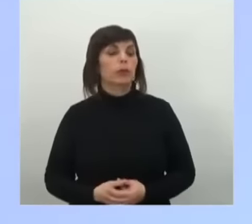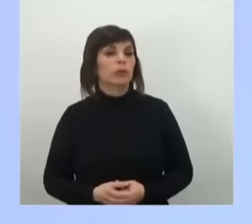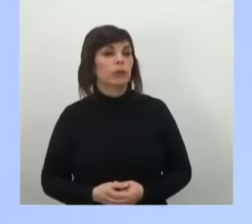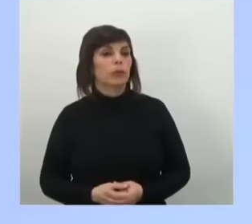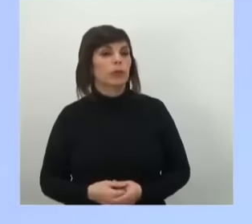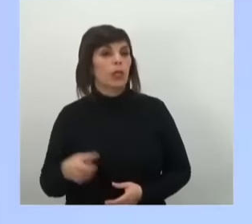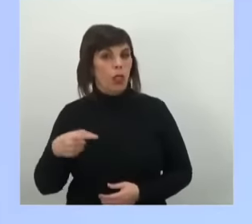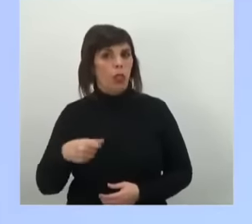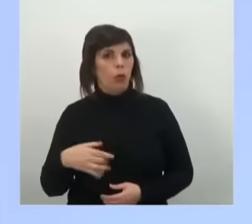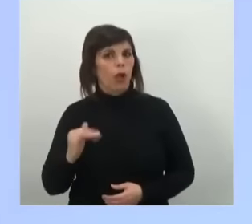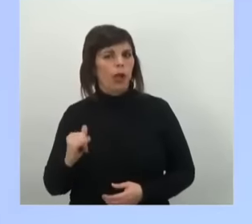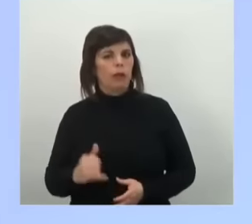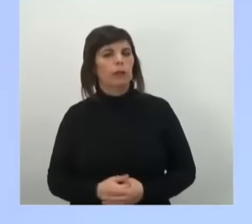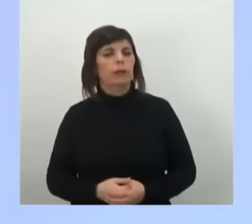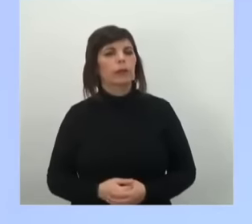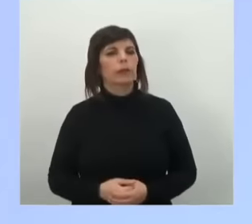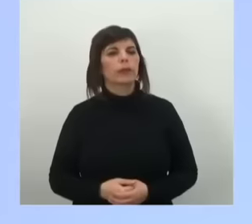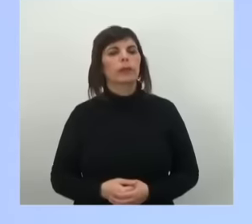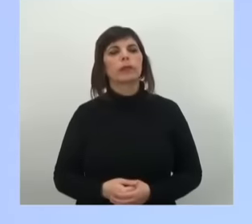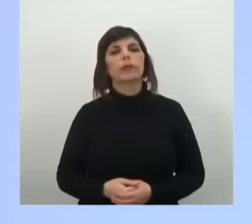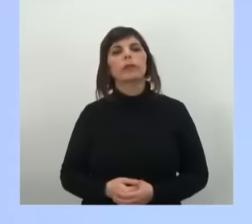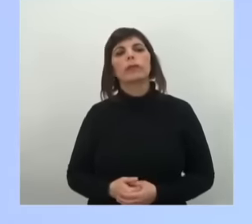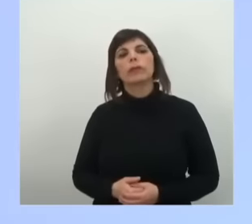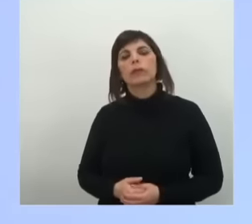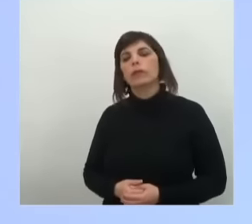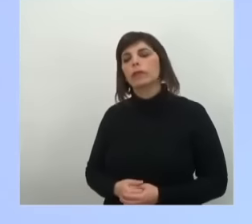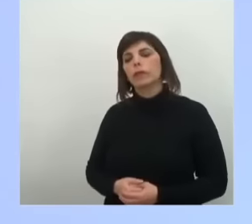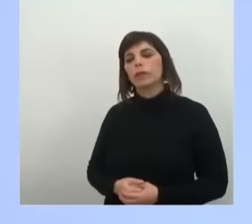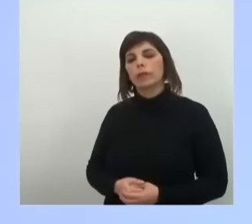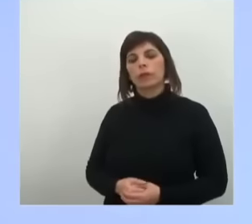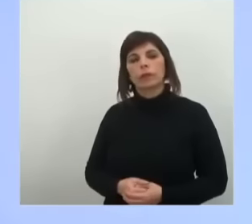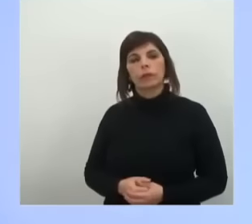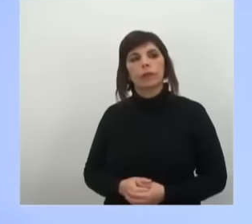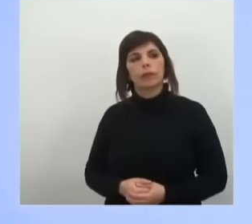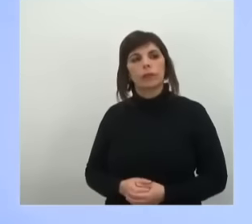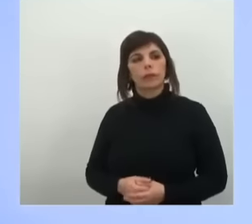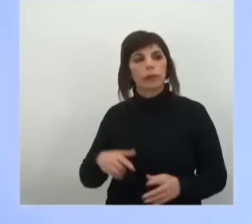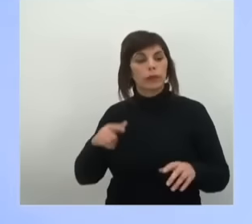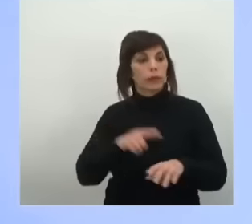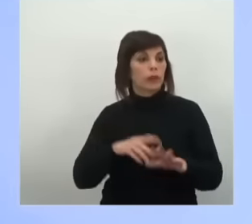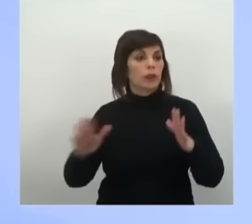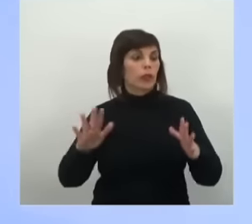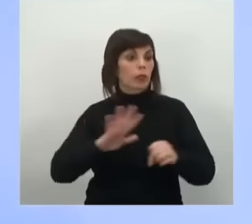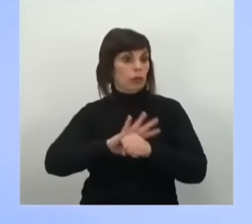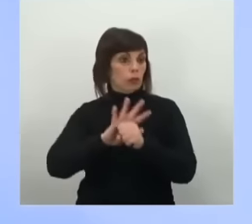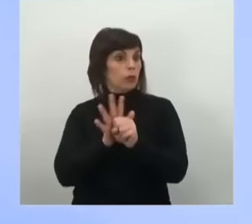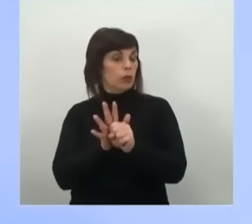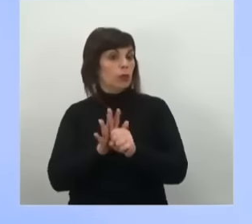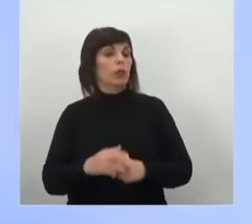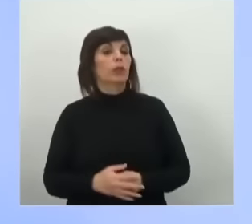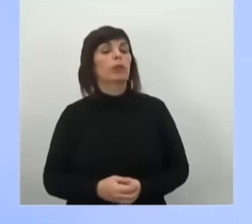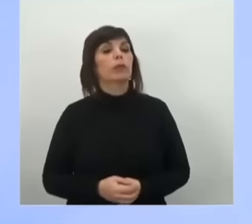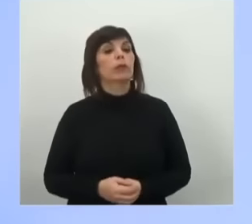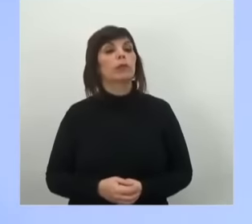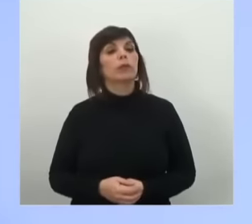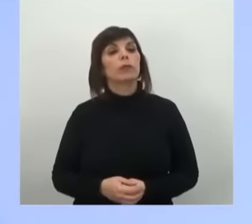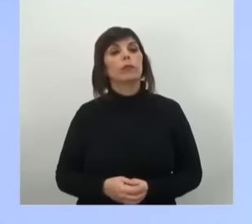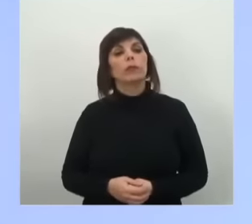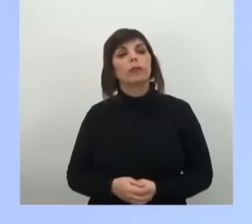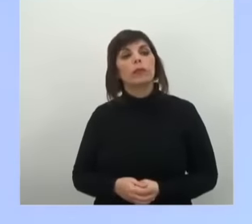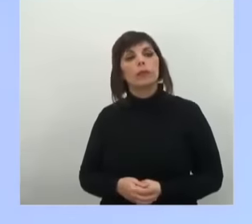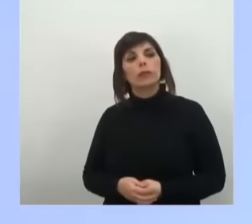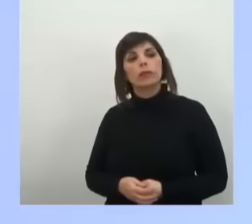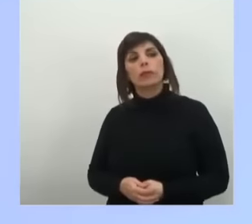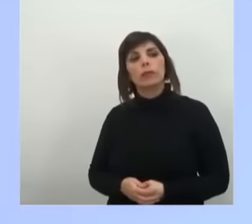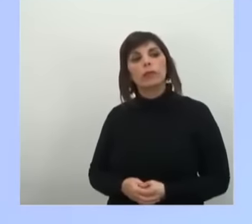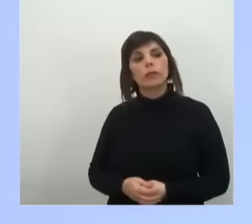otro que le debía y me dice mira estamos en la era en la época del covid que nadie tenía dinero y entonces él me dice mira